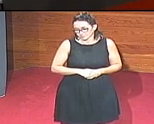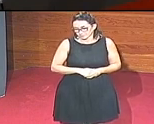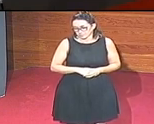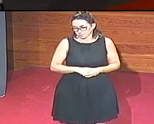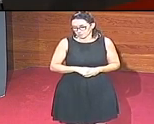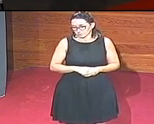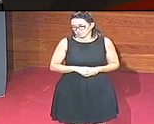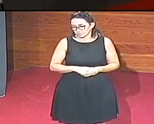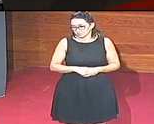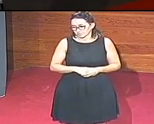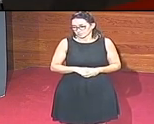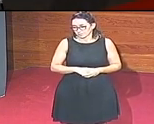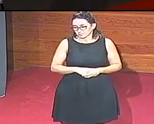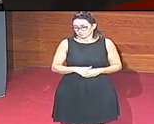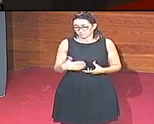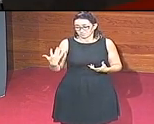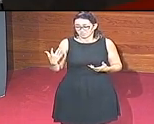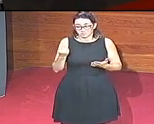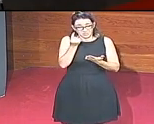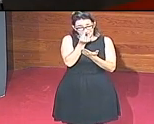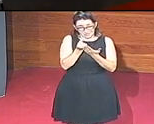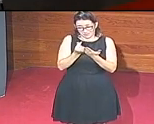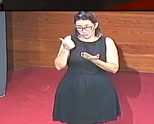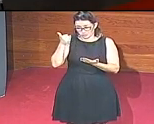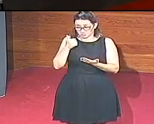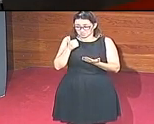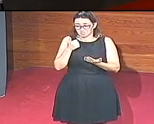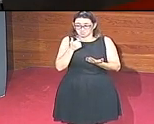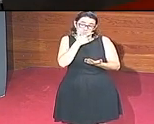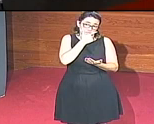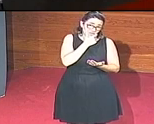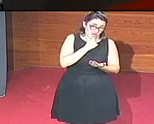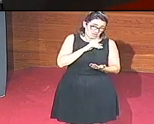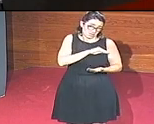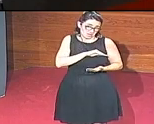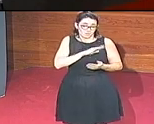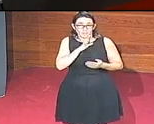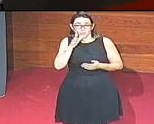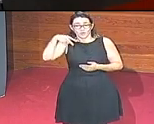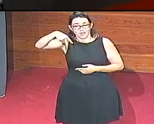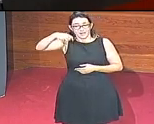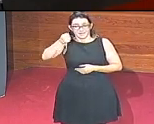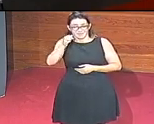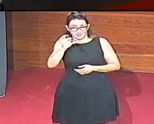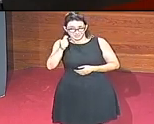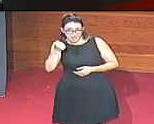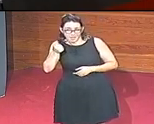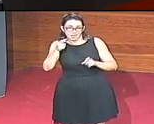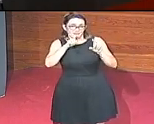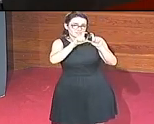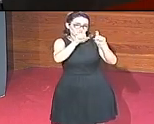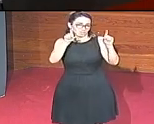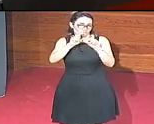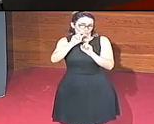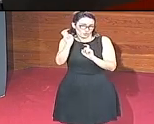ahora este tipo de gráficos también son más o menos sencillos porque la nasa la esa y llega un montón de instituciones de